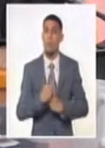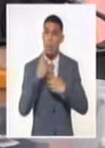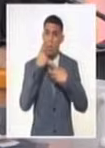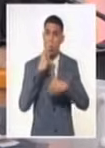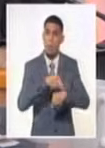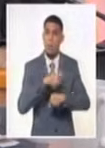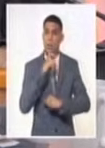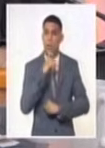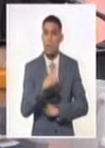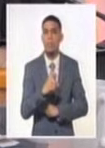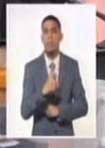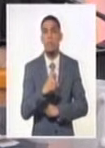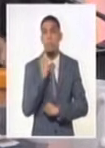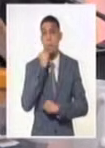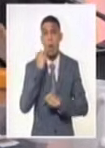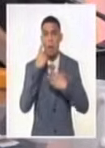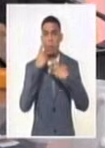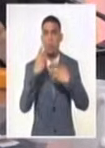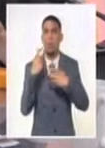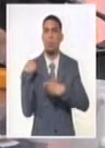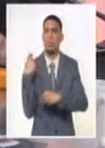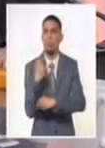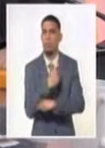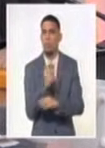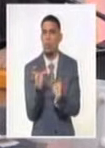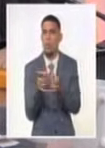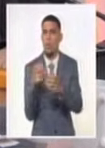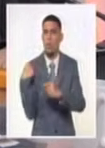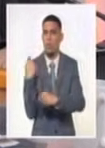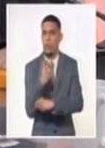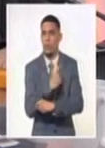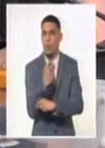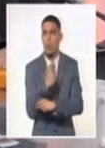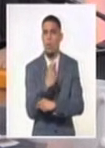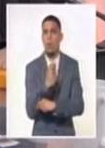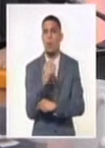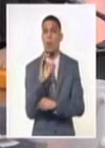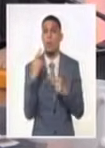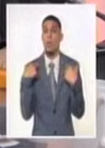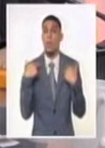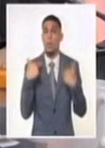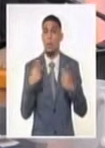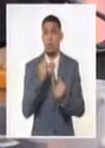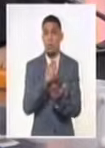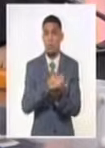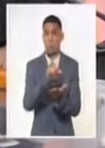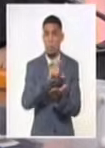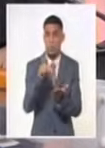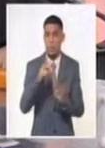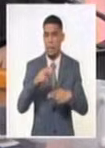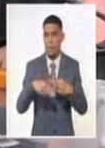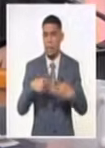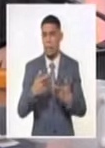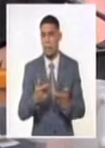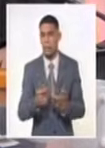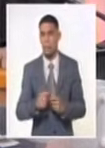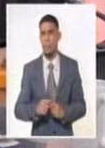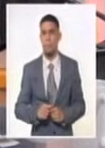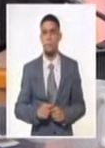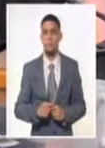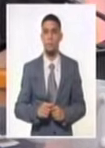maestros, las direcciones de las escuelas, lo que están haciendo, sin duda hay que es loable, ¿no?, en medio de estas